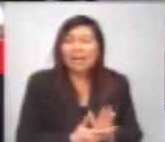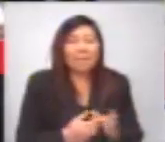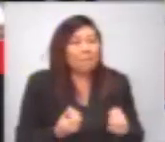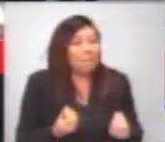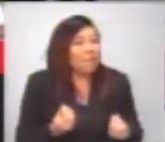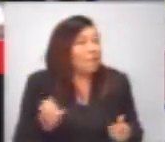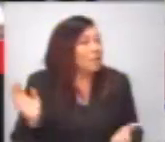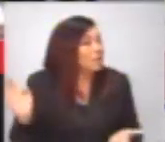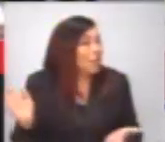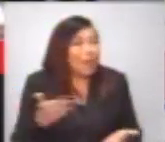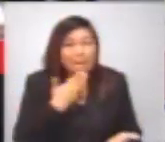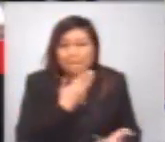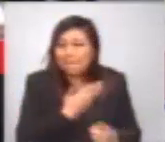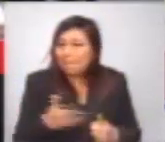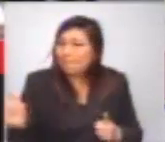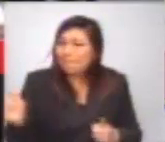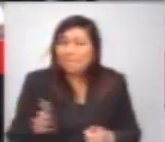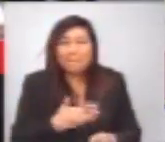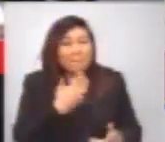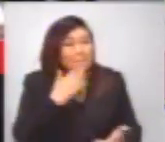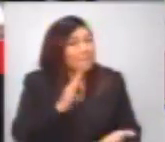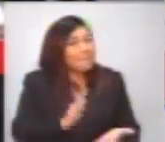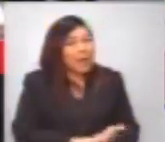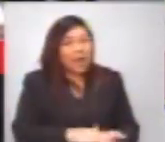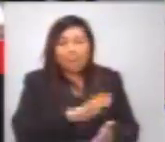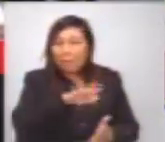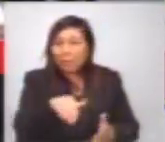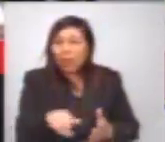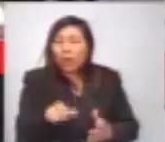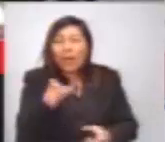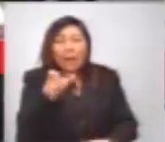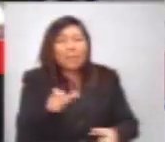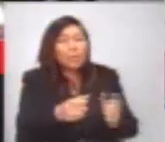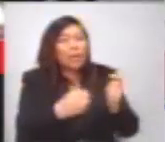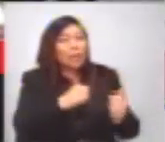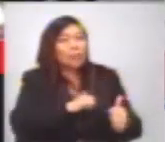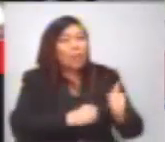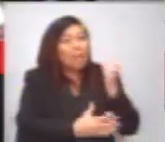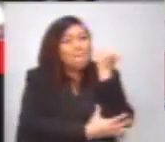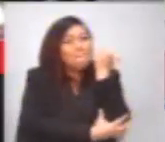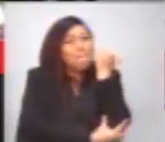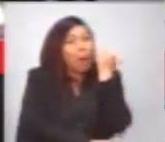porque es un atropello, un maltrato a los sectores más pobres.